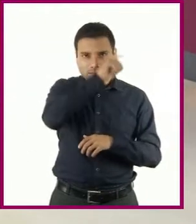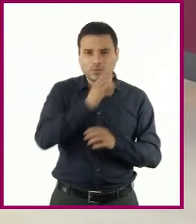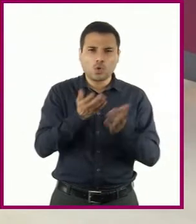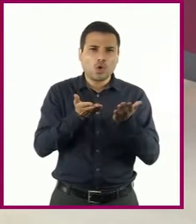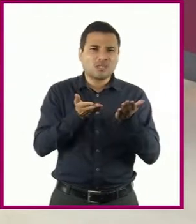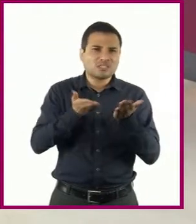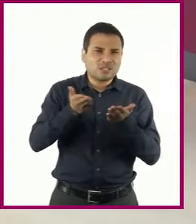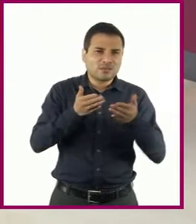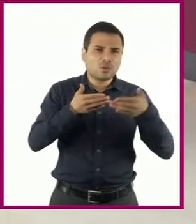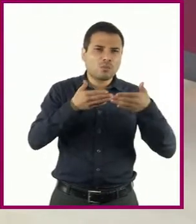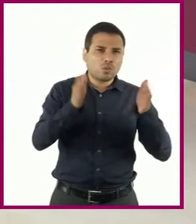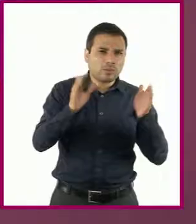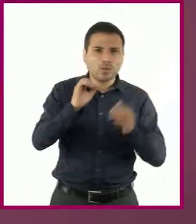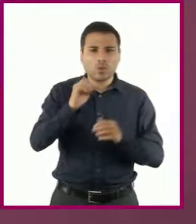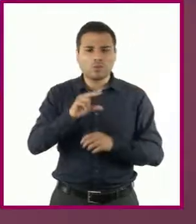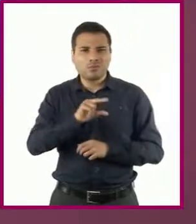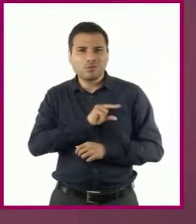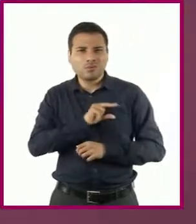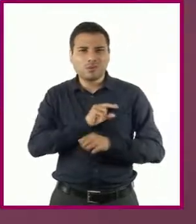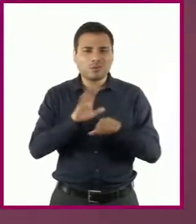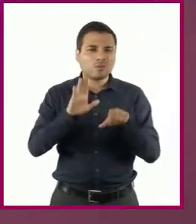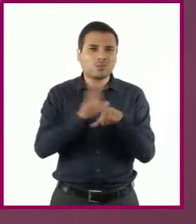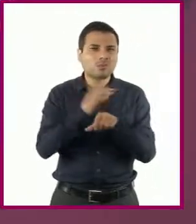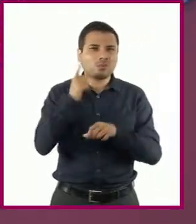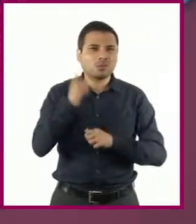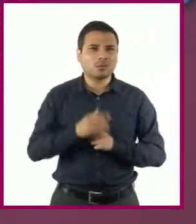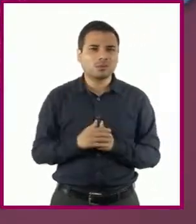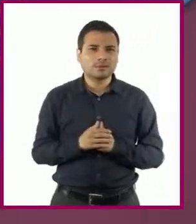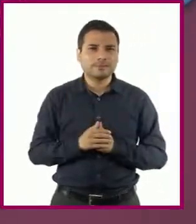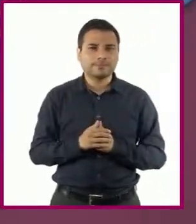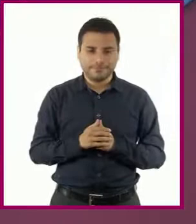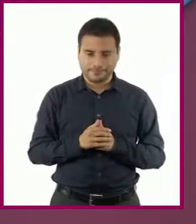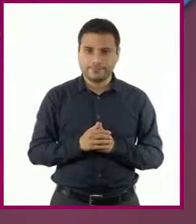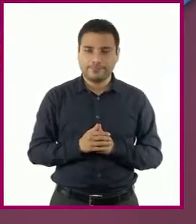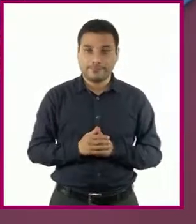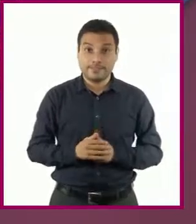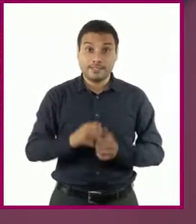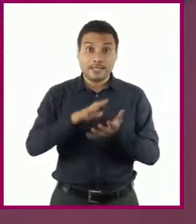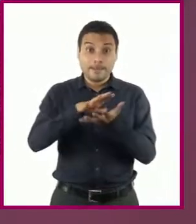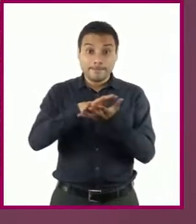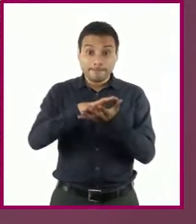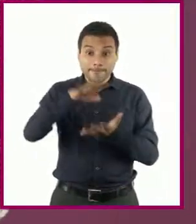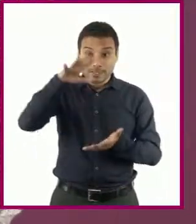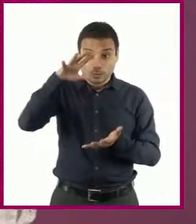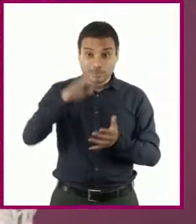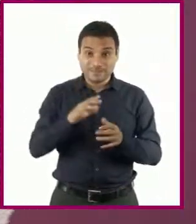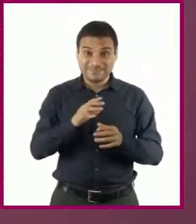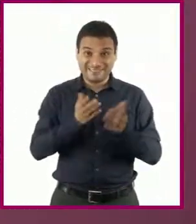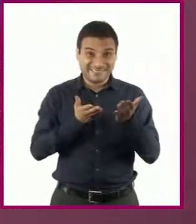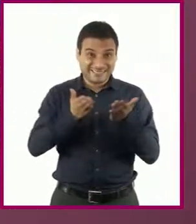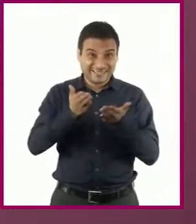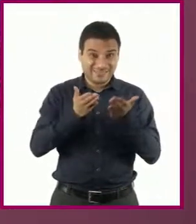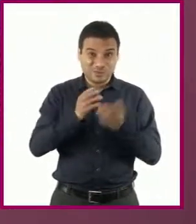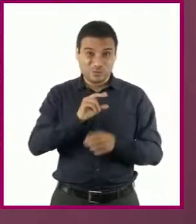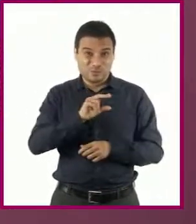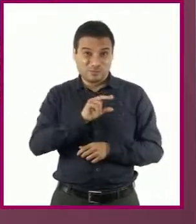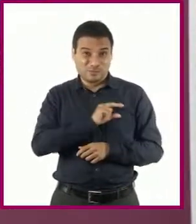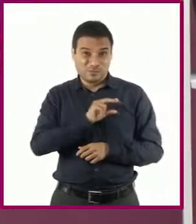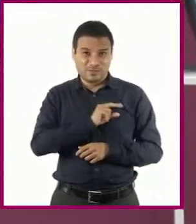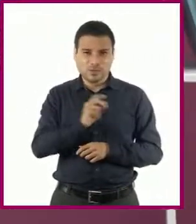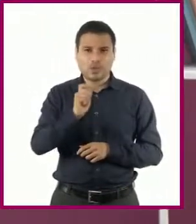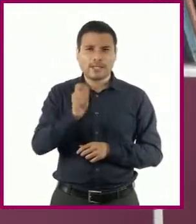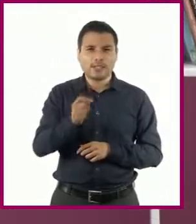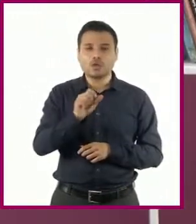públicos y otros privados? La razón principal es que la mayoría de los servicios que son privados son suntuarios, es